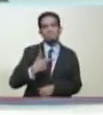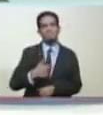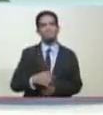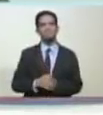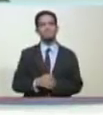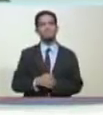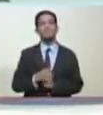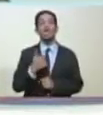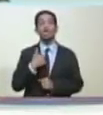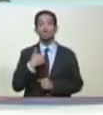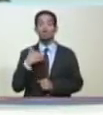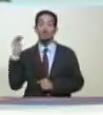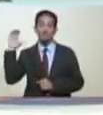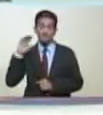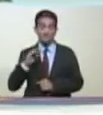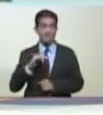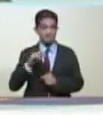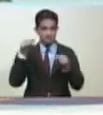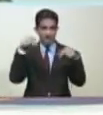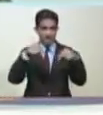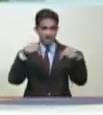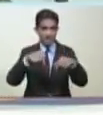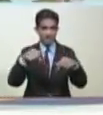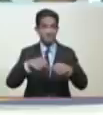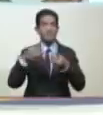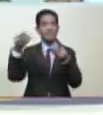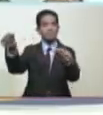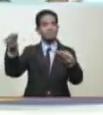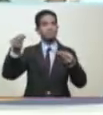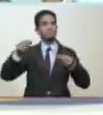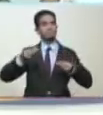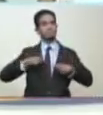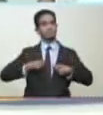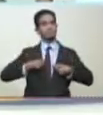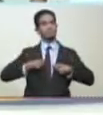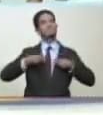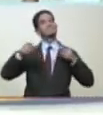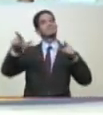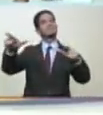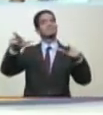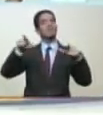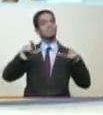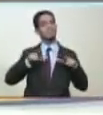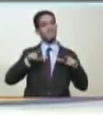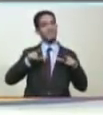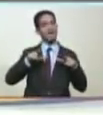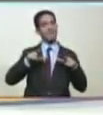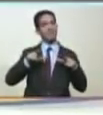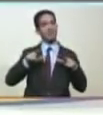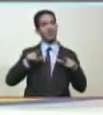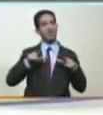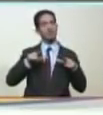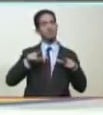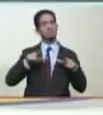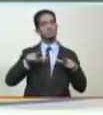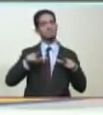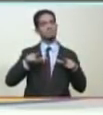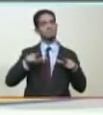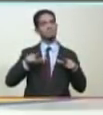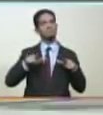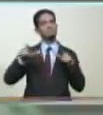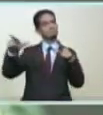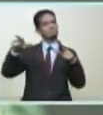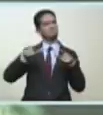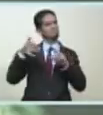Yo vine a este mismo lugar a recibir mi certificado constitucional de haber sido electo presidente de la